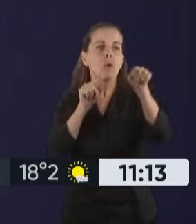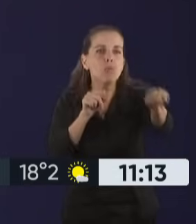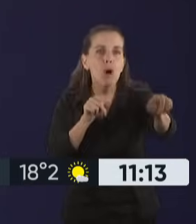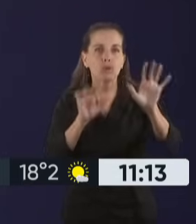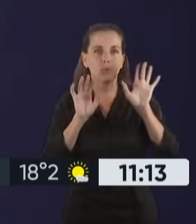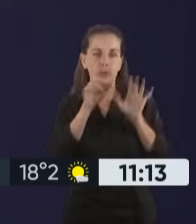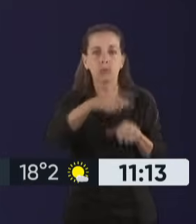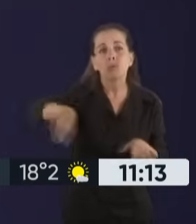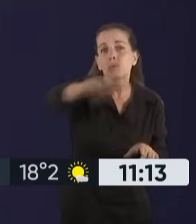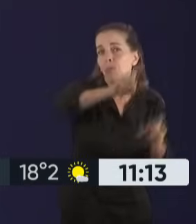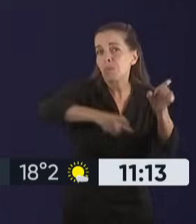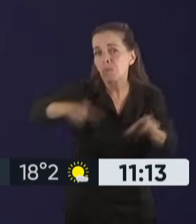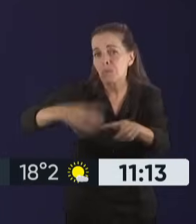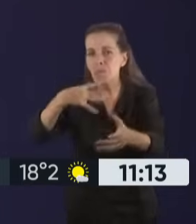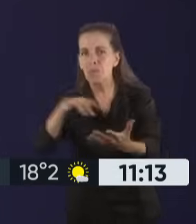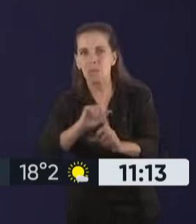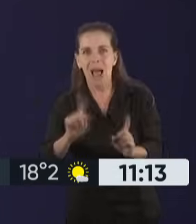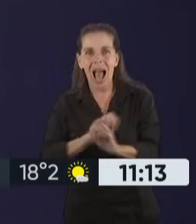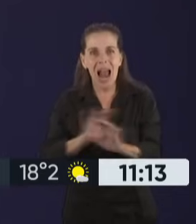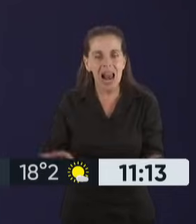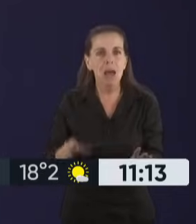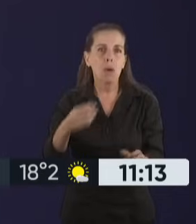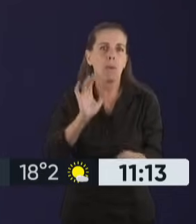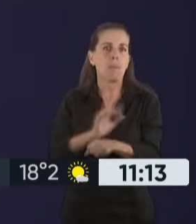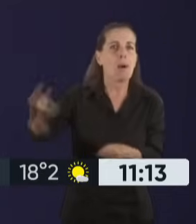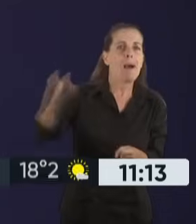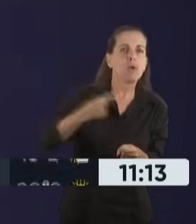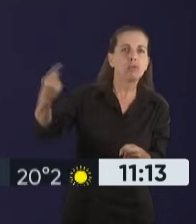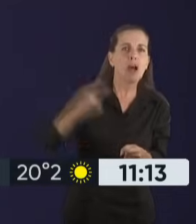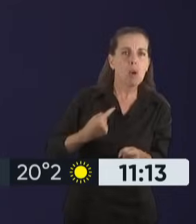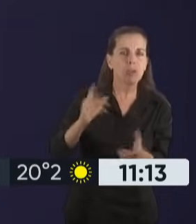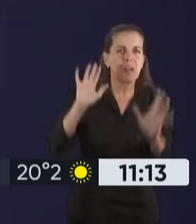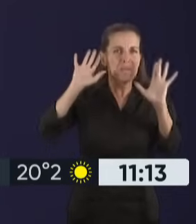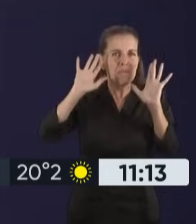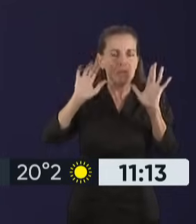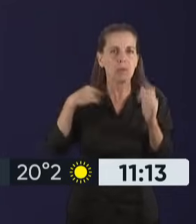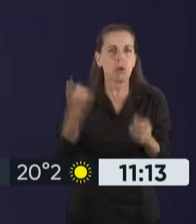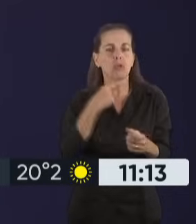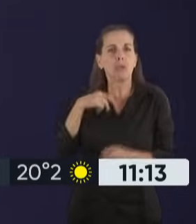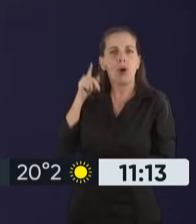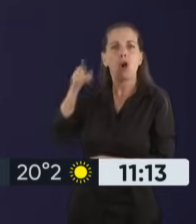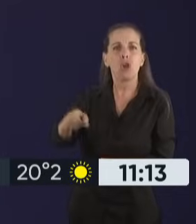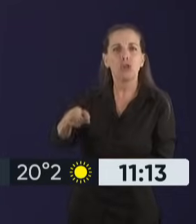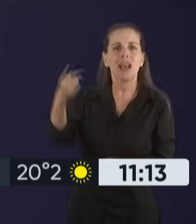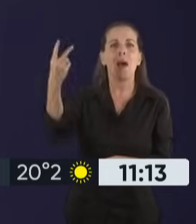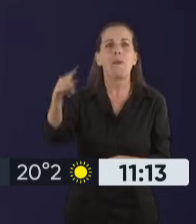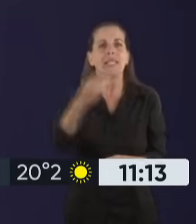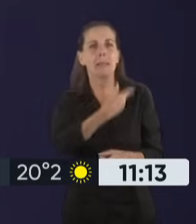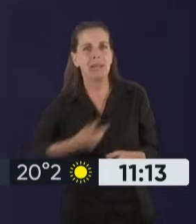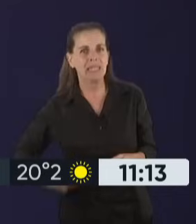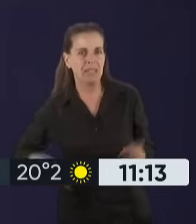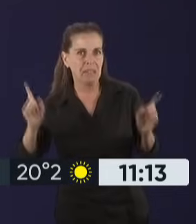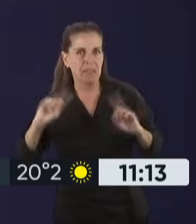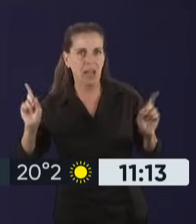sí a quienes lo han hecho, acusándonos de haber dirigido el comunicado a Villarruel, a la doctora